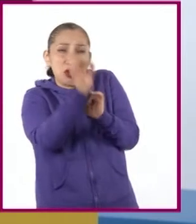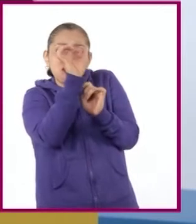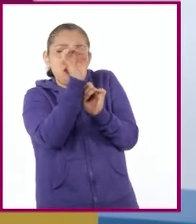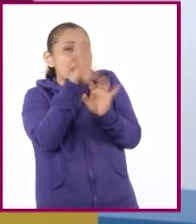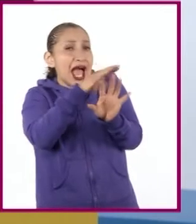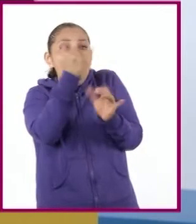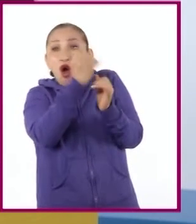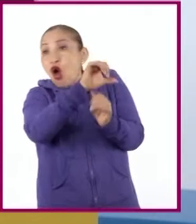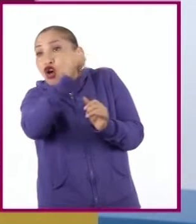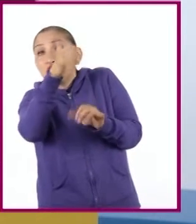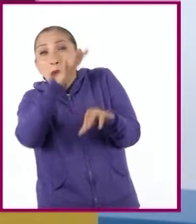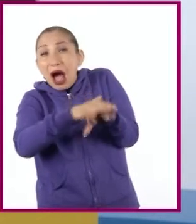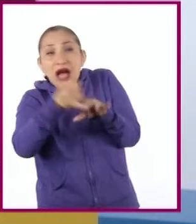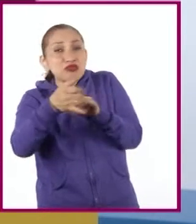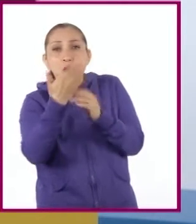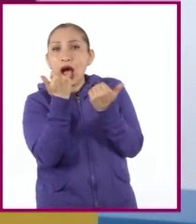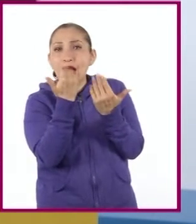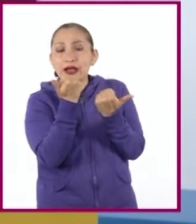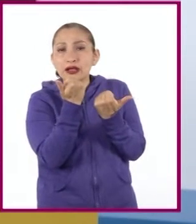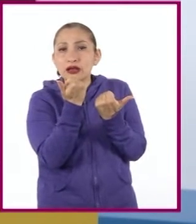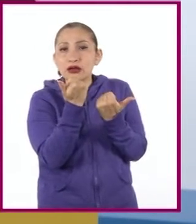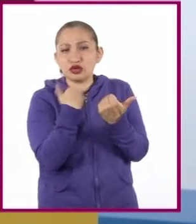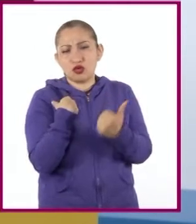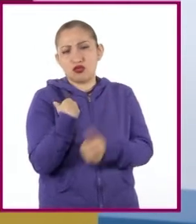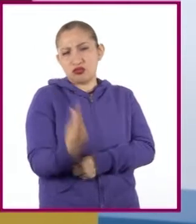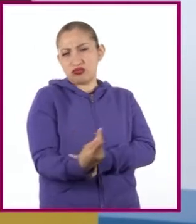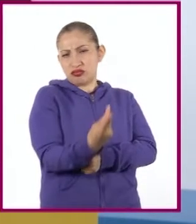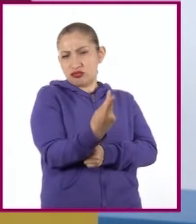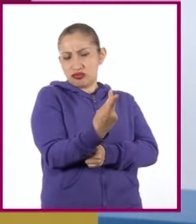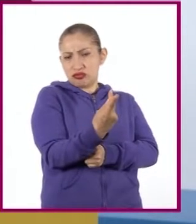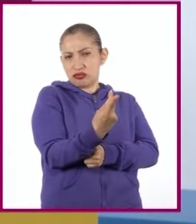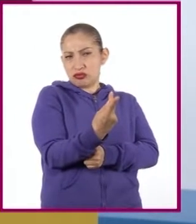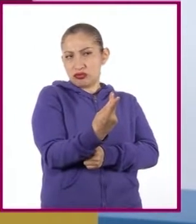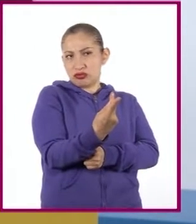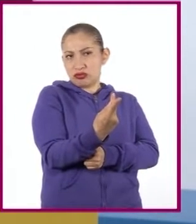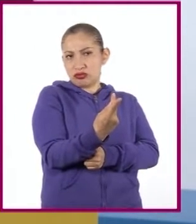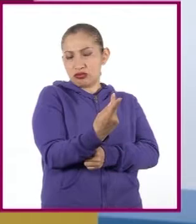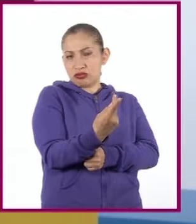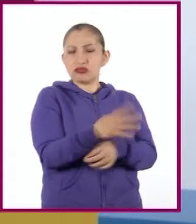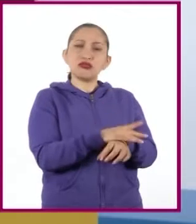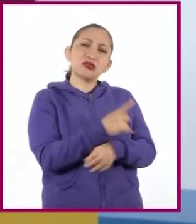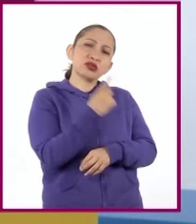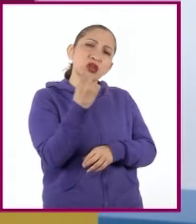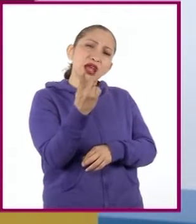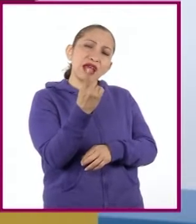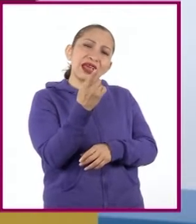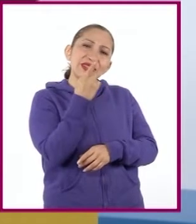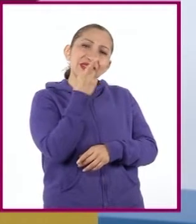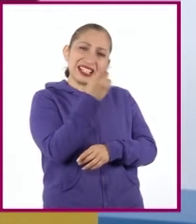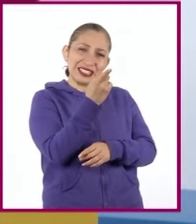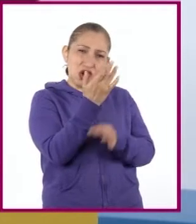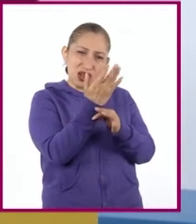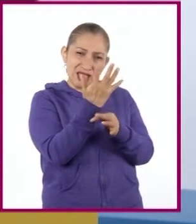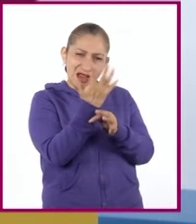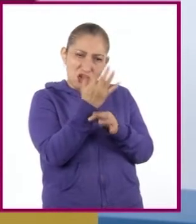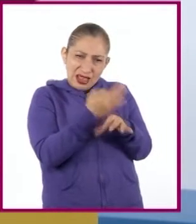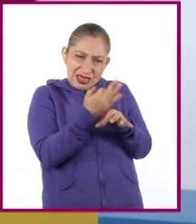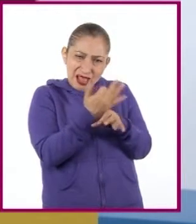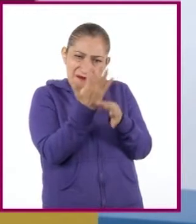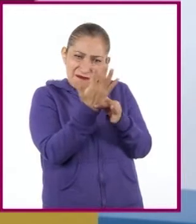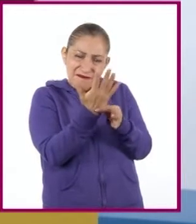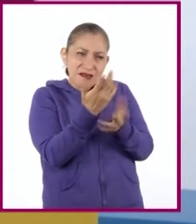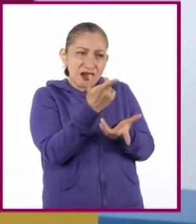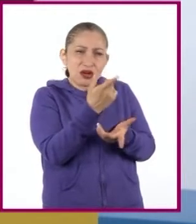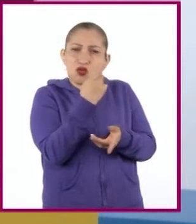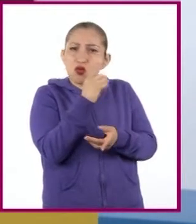podría dividirse más. Mi pregunta sería, ¿por qué en la definición que acaba de decir